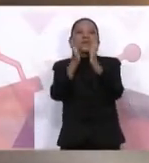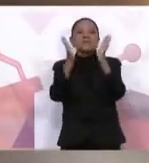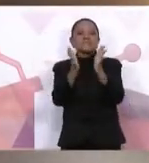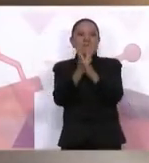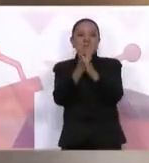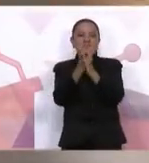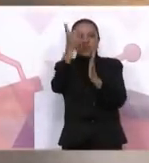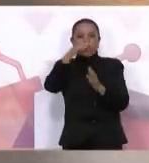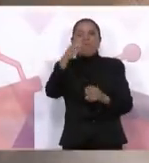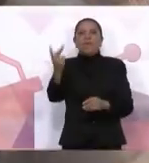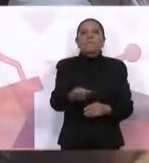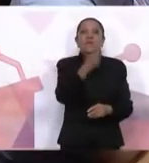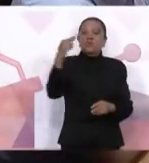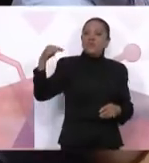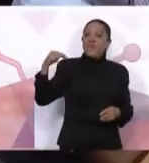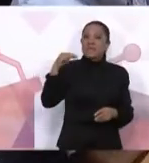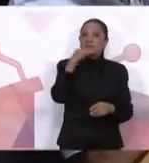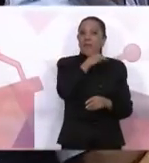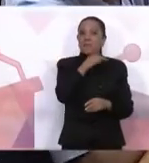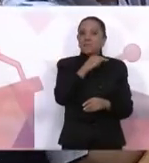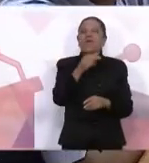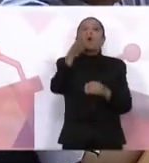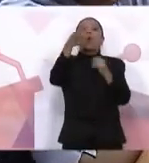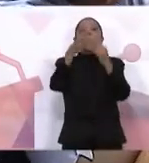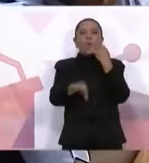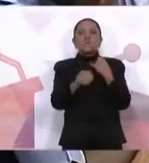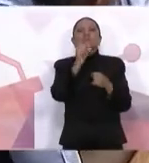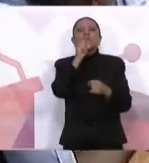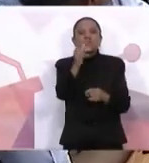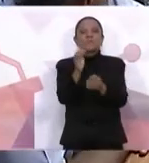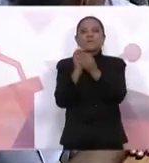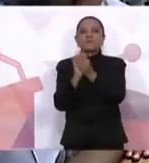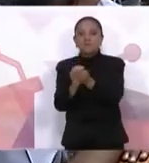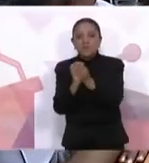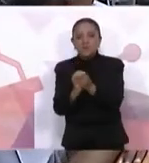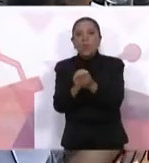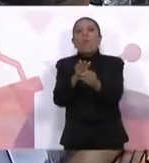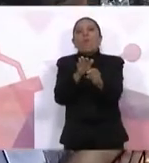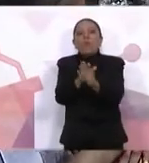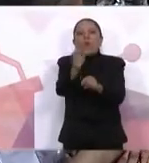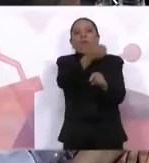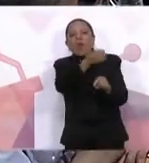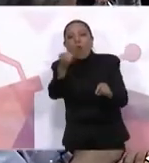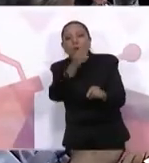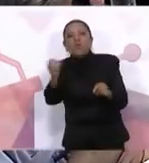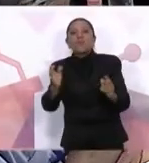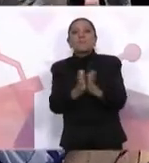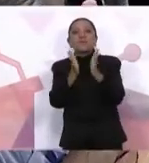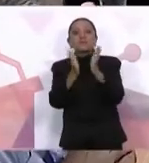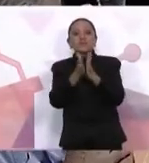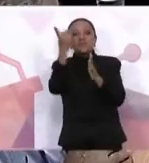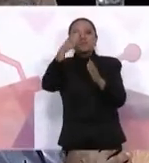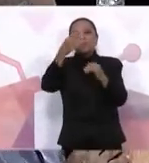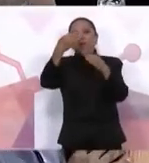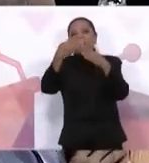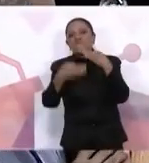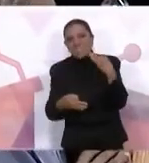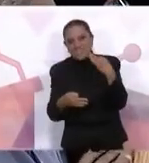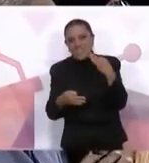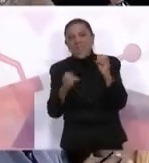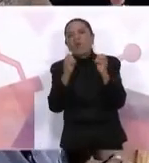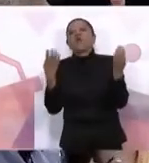por último también se sorteó cuál es el orden de participación en la ronda final de cierre